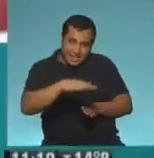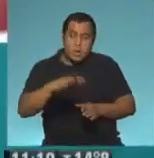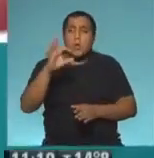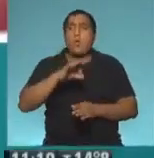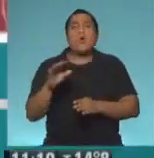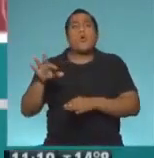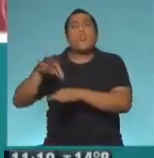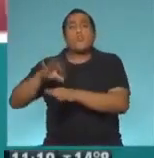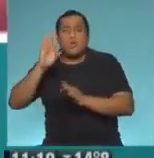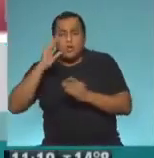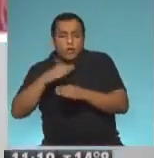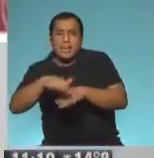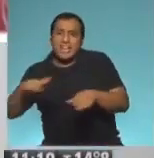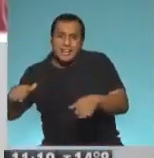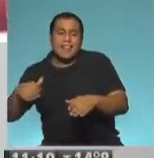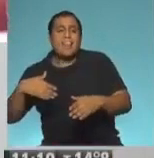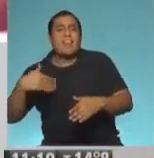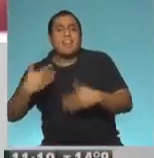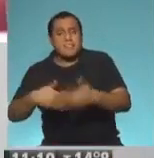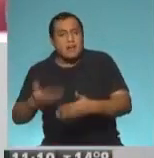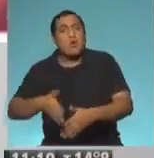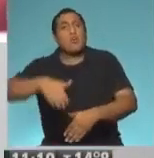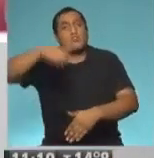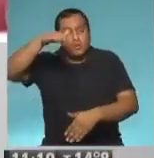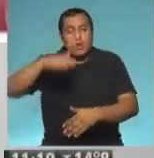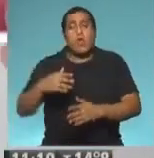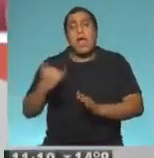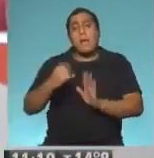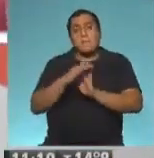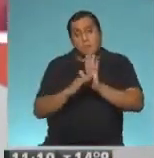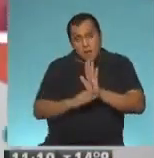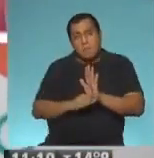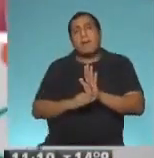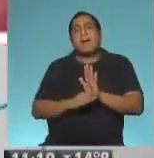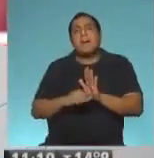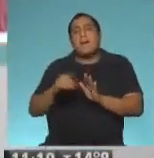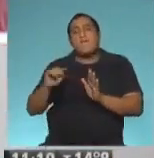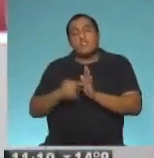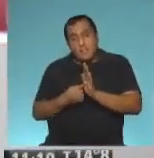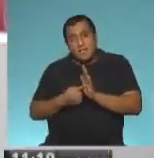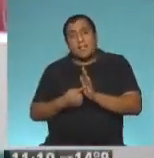pediatra especializado en desarrollo. La Ciudad de Buenos Aires tiene un programa que se llama Protectea,